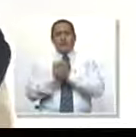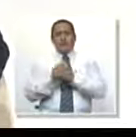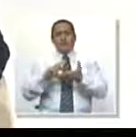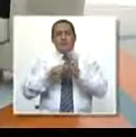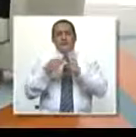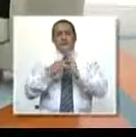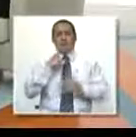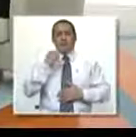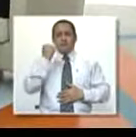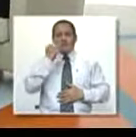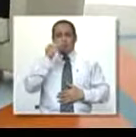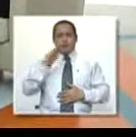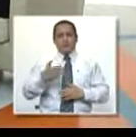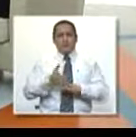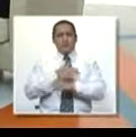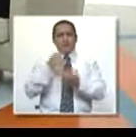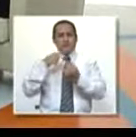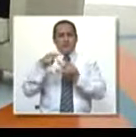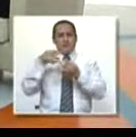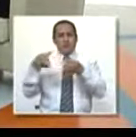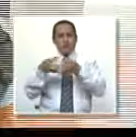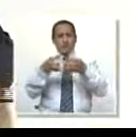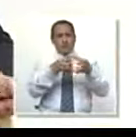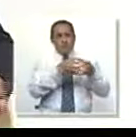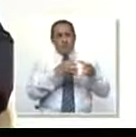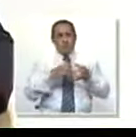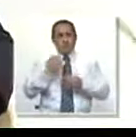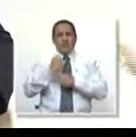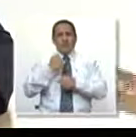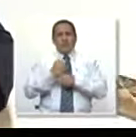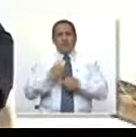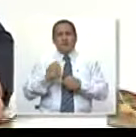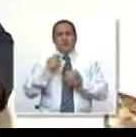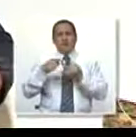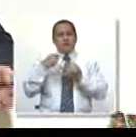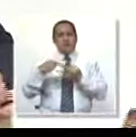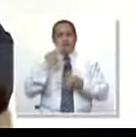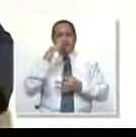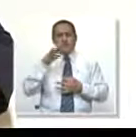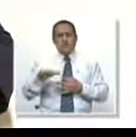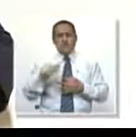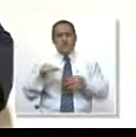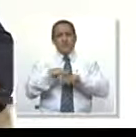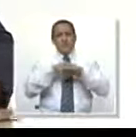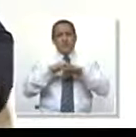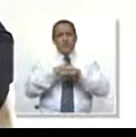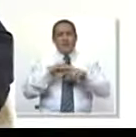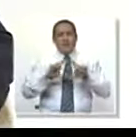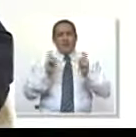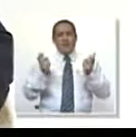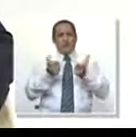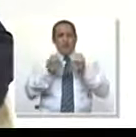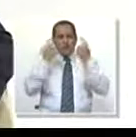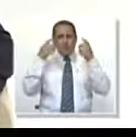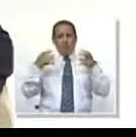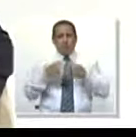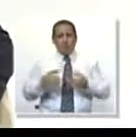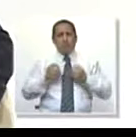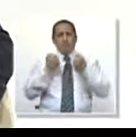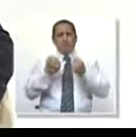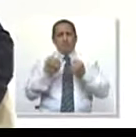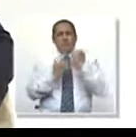sobre los derechos del niño que le hicimos entre varias instituciones la gente de safe The children la gente de plan la gente de la mesa de concertación para